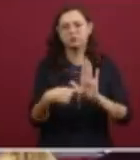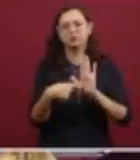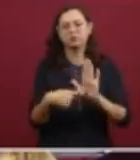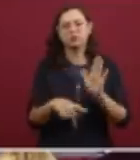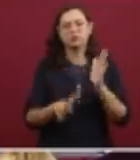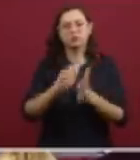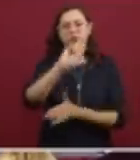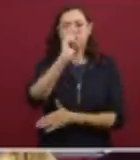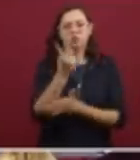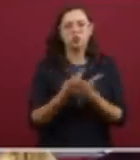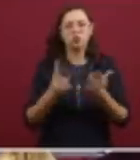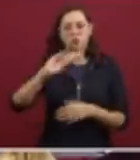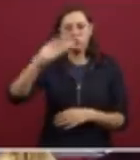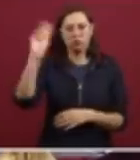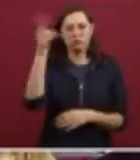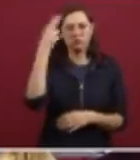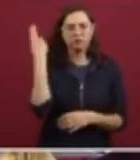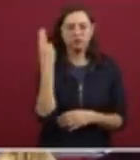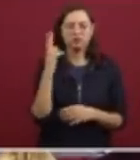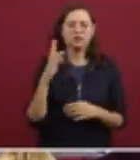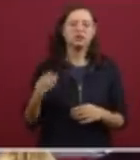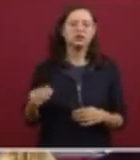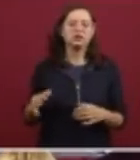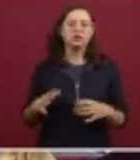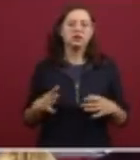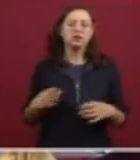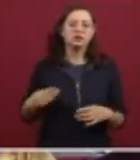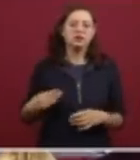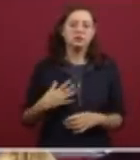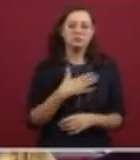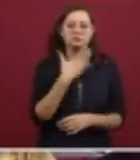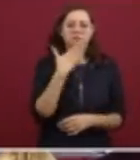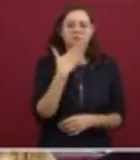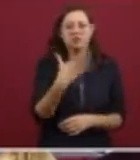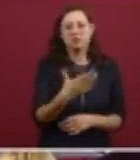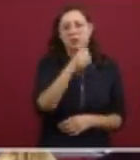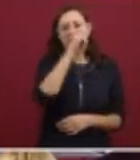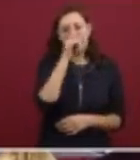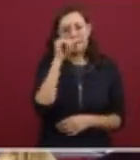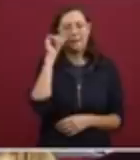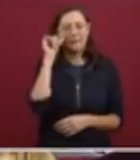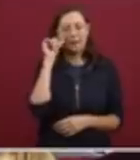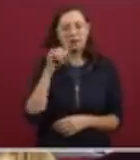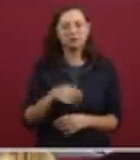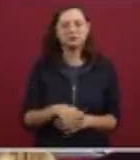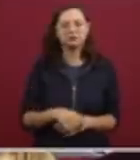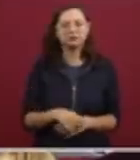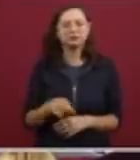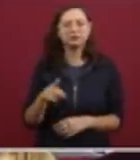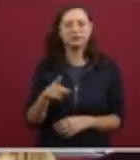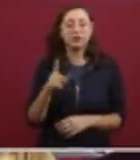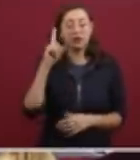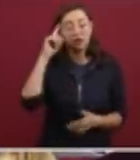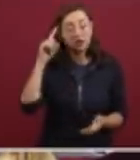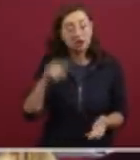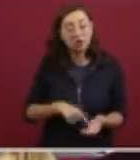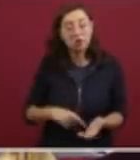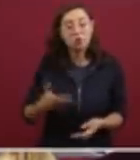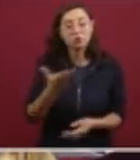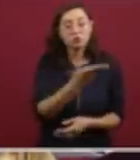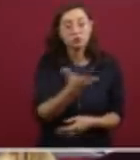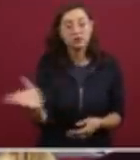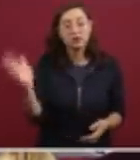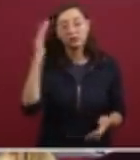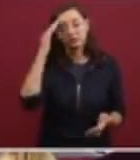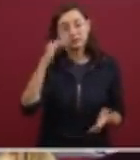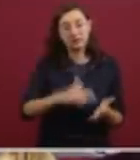programa de Universidades para el Bienestar, Benito Juárez García. Como creo que ya todos sabemos, se dedica